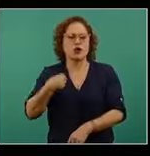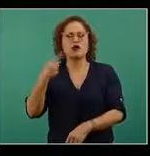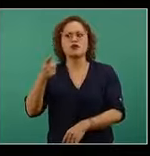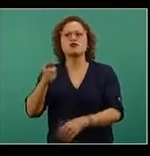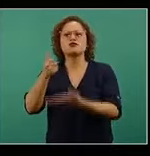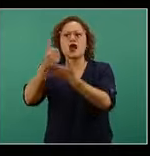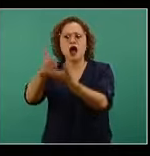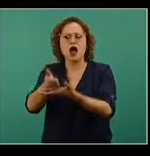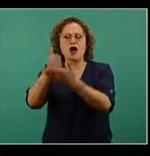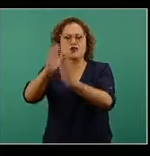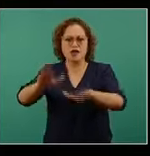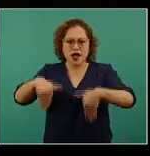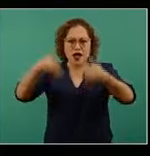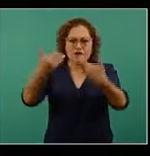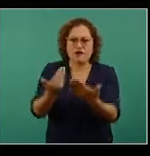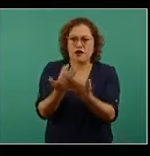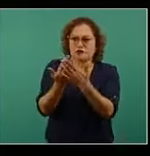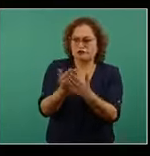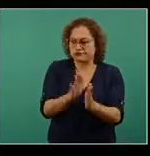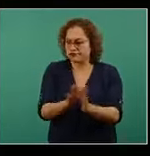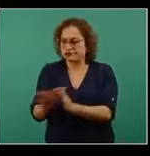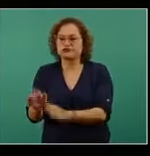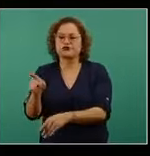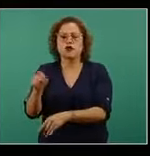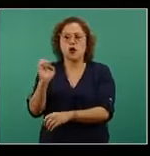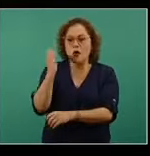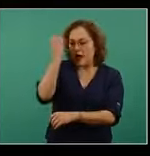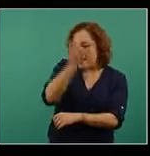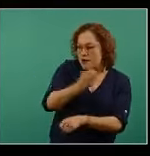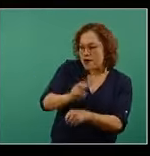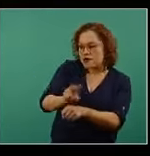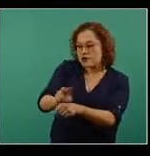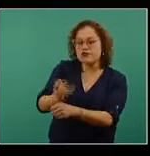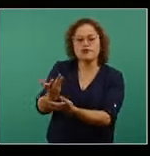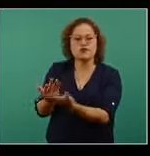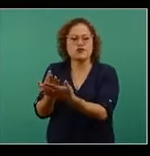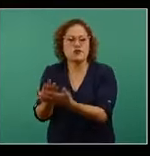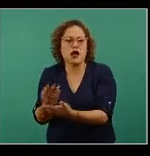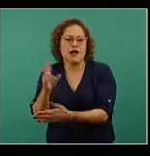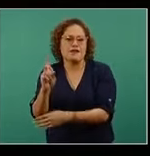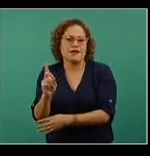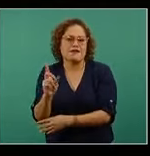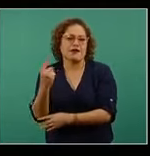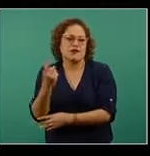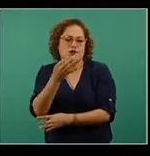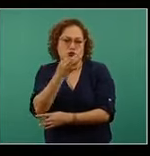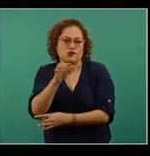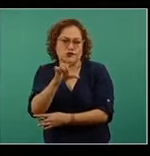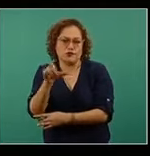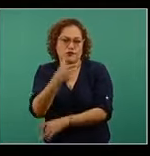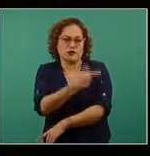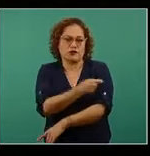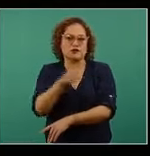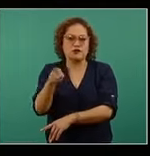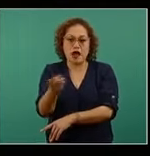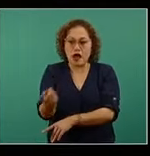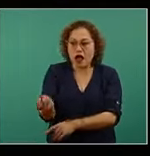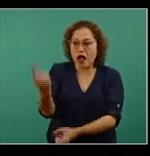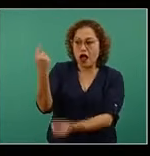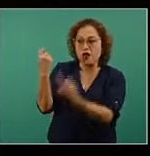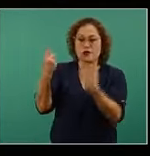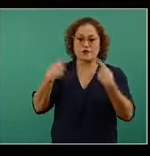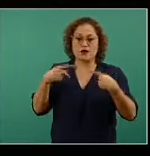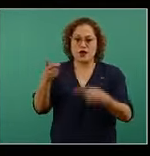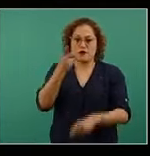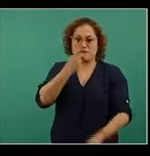periodo de espera de 30 minutos después que te dicen así sientes y lo que se ganó nos comentaron que estos son los